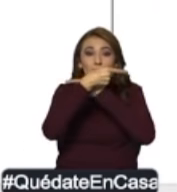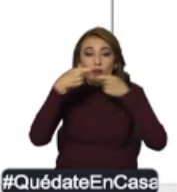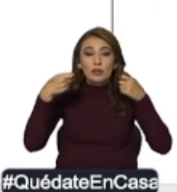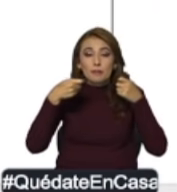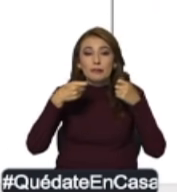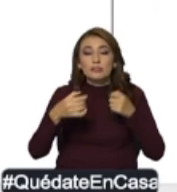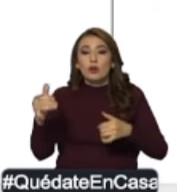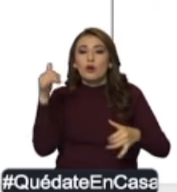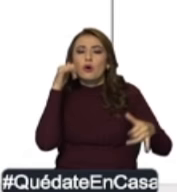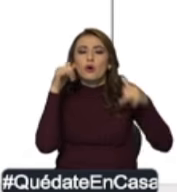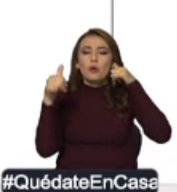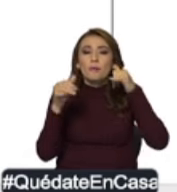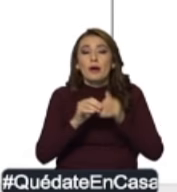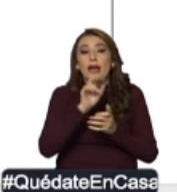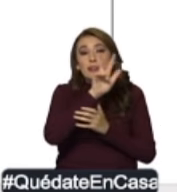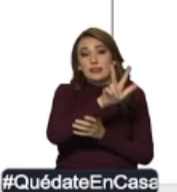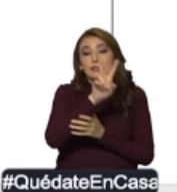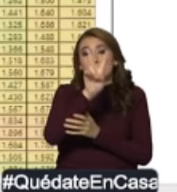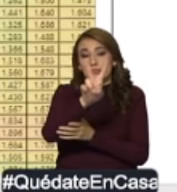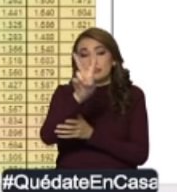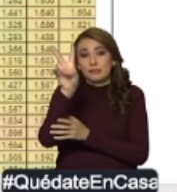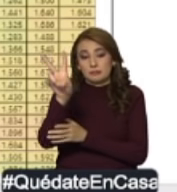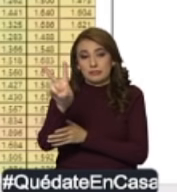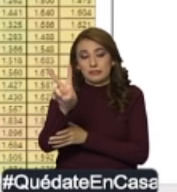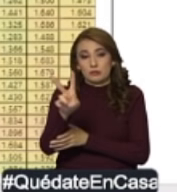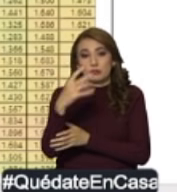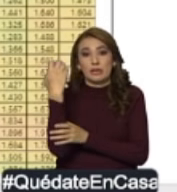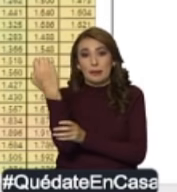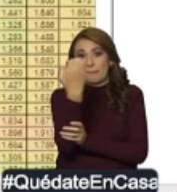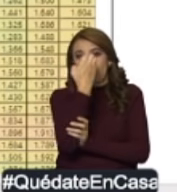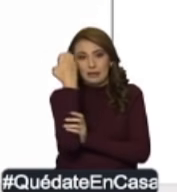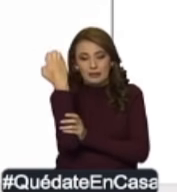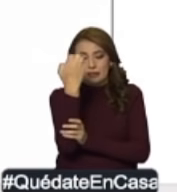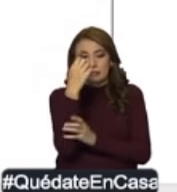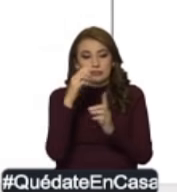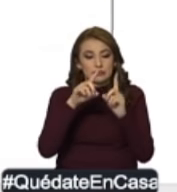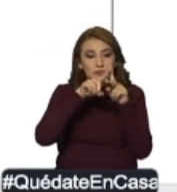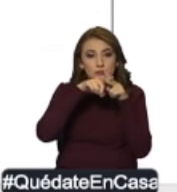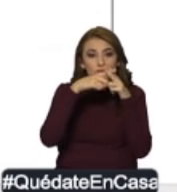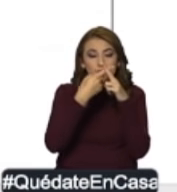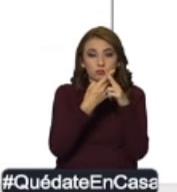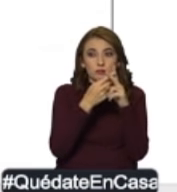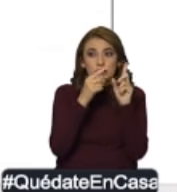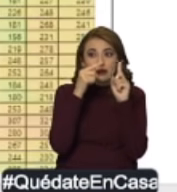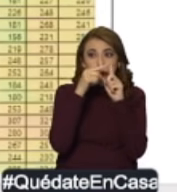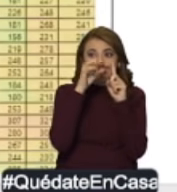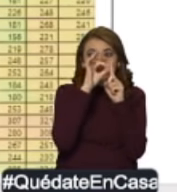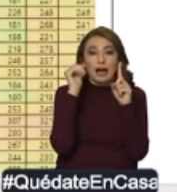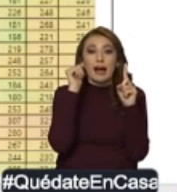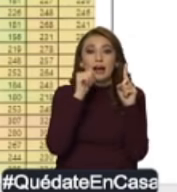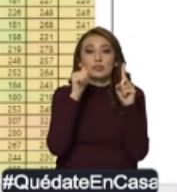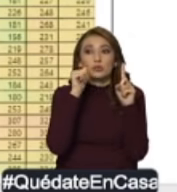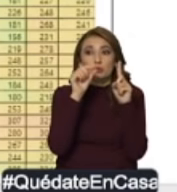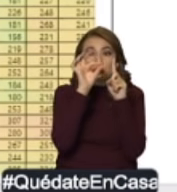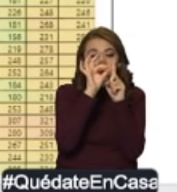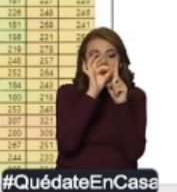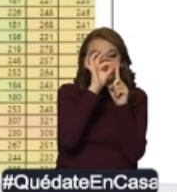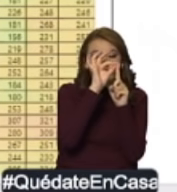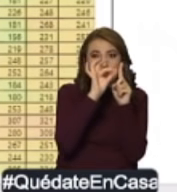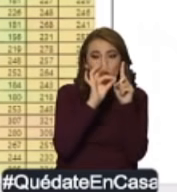marzo 322 emergencias. Es decir, partimos con ese parámetro. Existe un